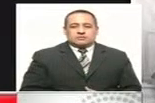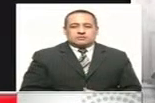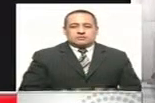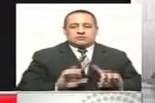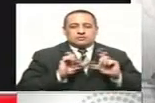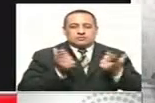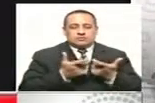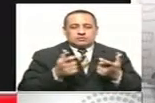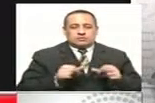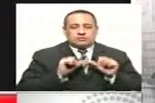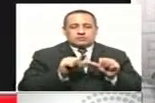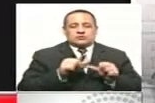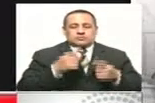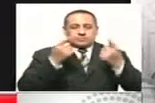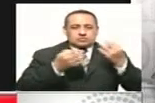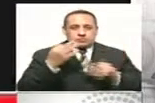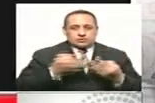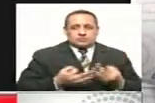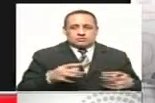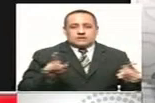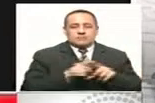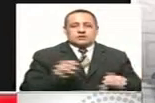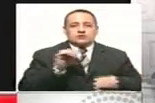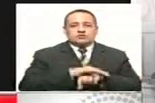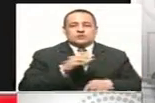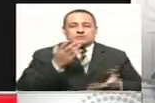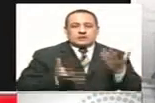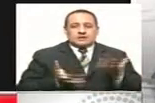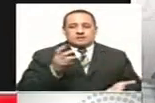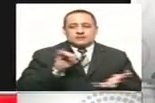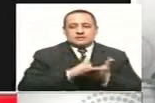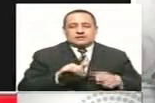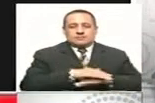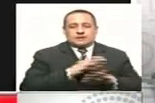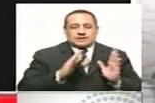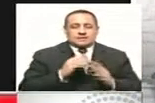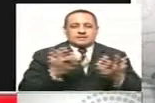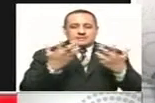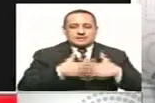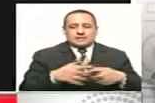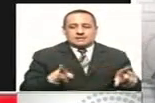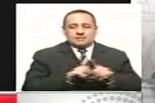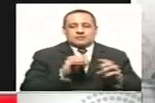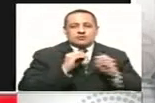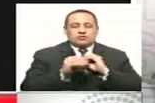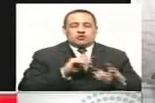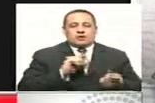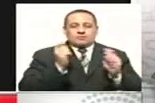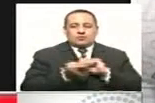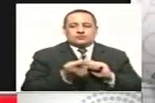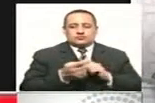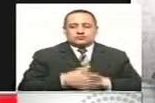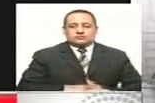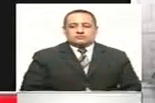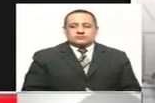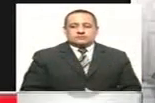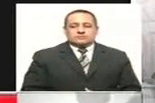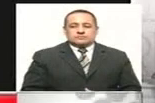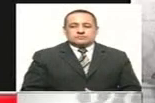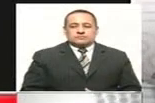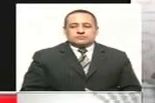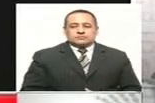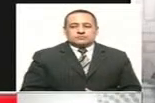la sesión de la Comisión de Presupuestos sobre el avance del Plan Integral para la Reconstrucción con Cambios.